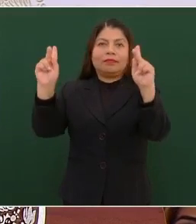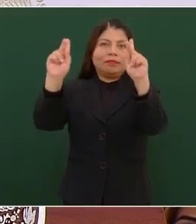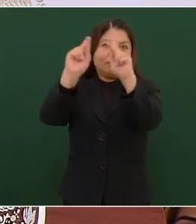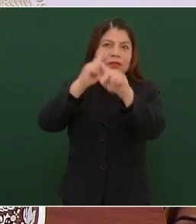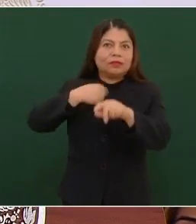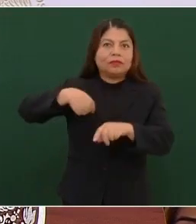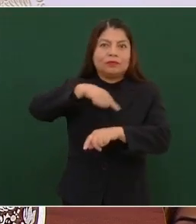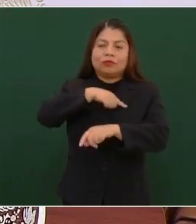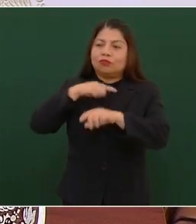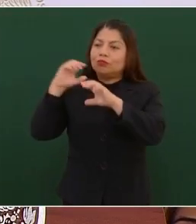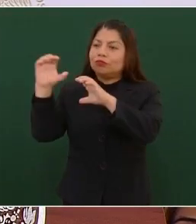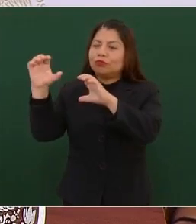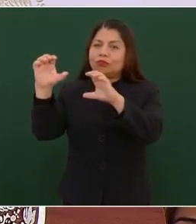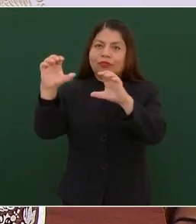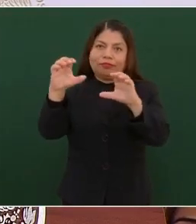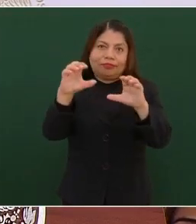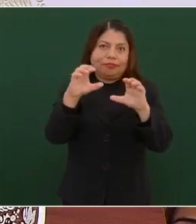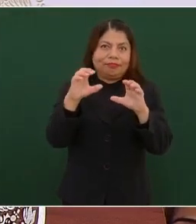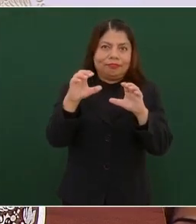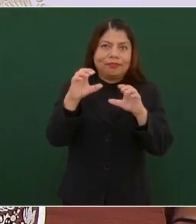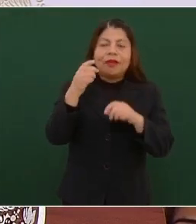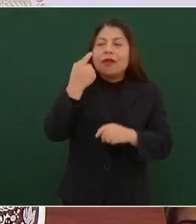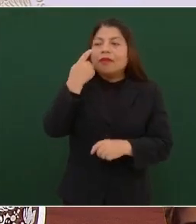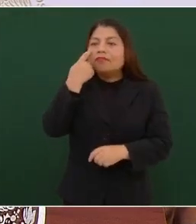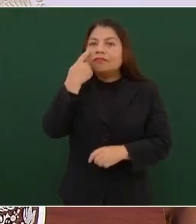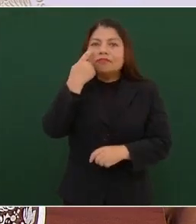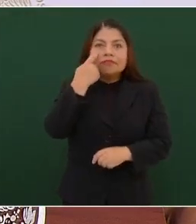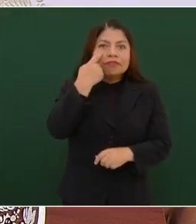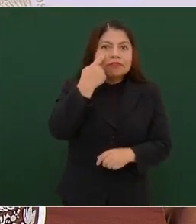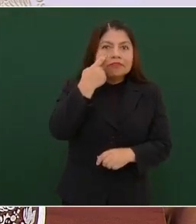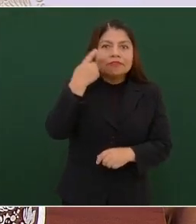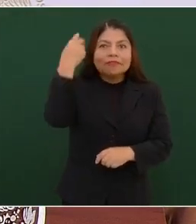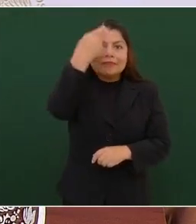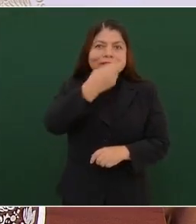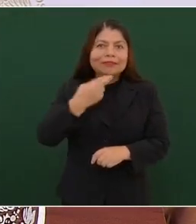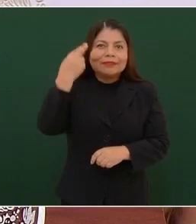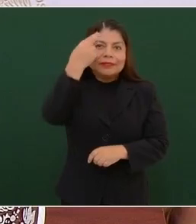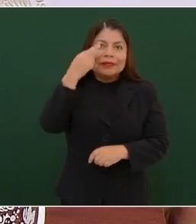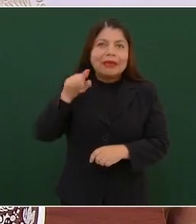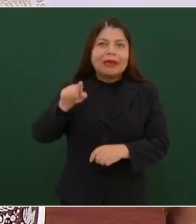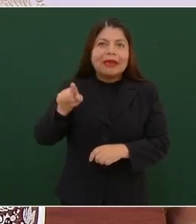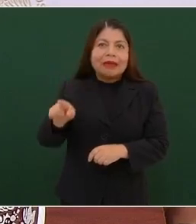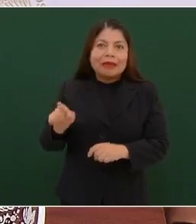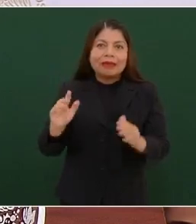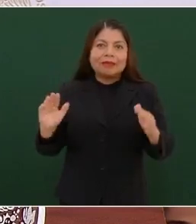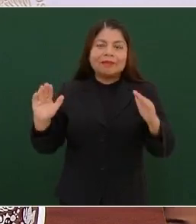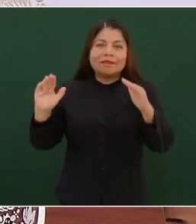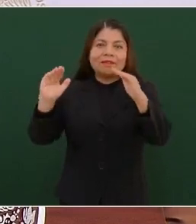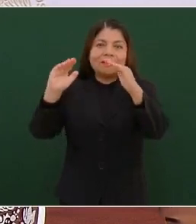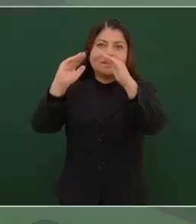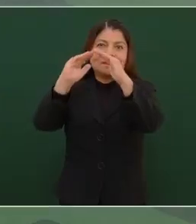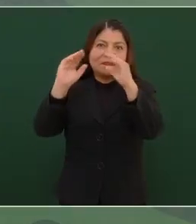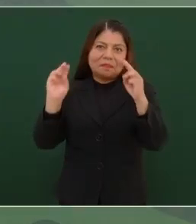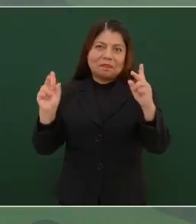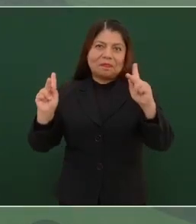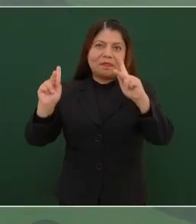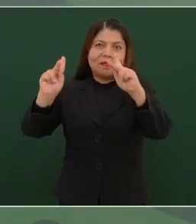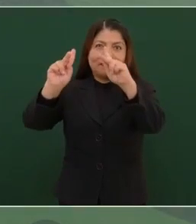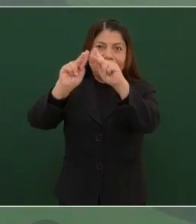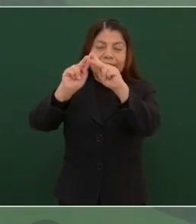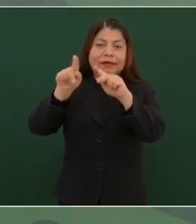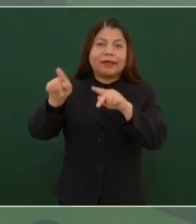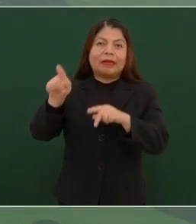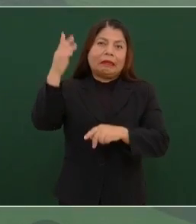sureste, de lo que fue la gran nación maya. Regresamos a